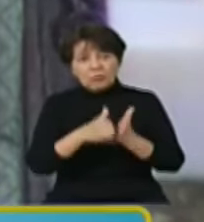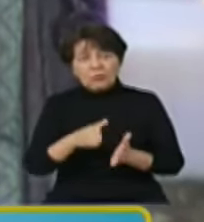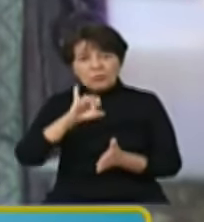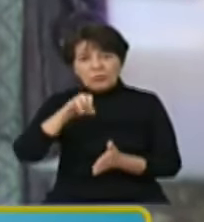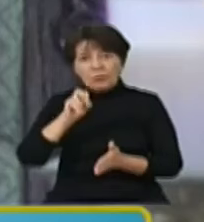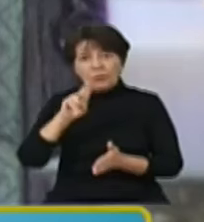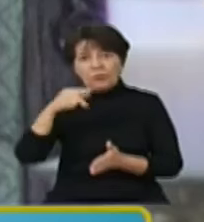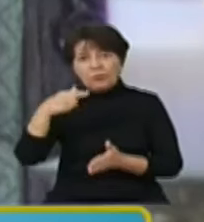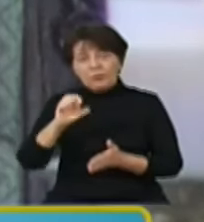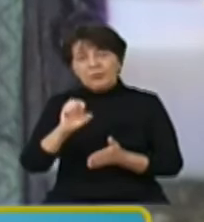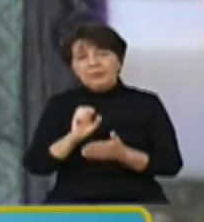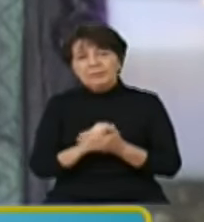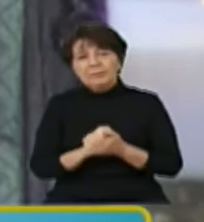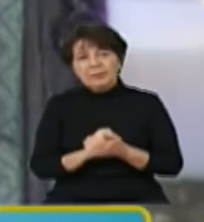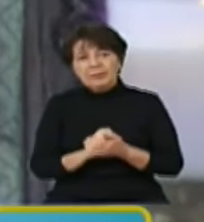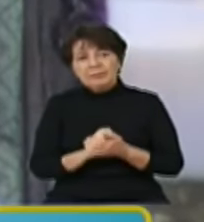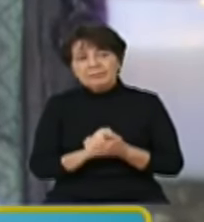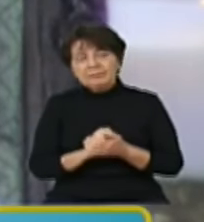Jorge,